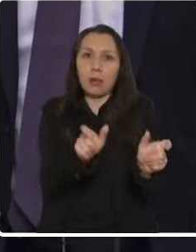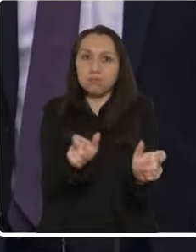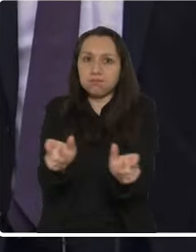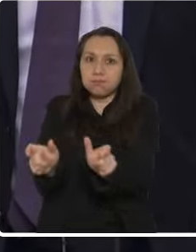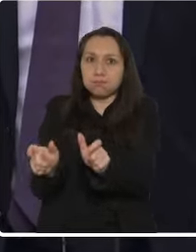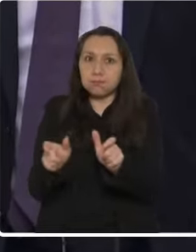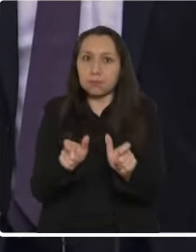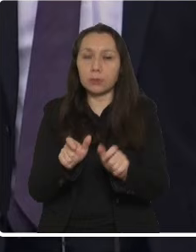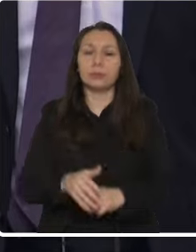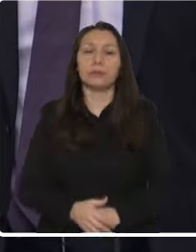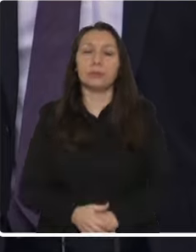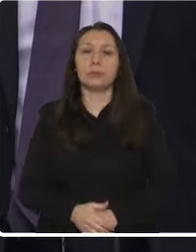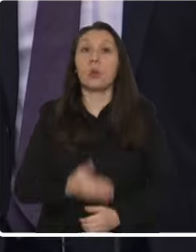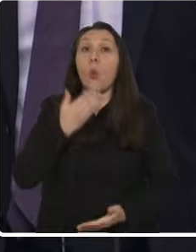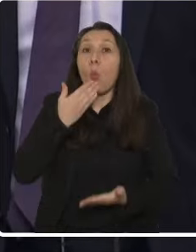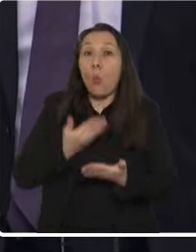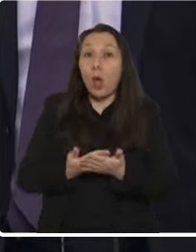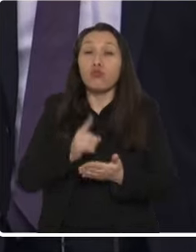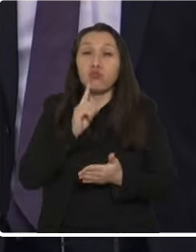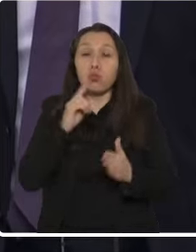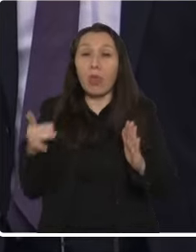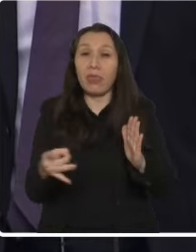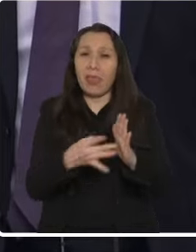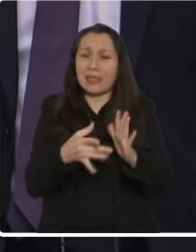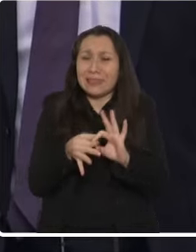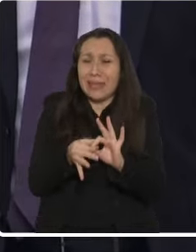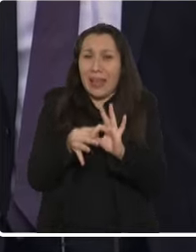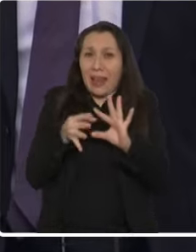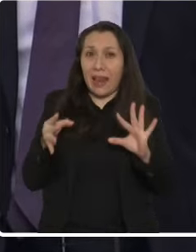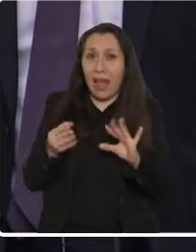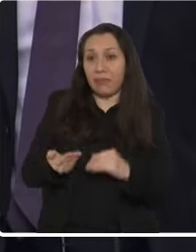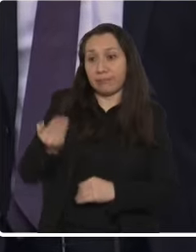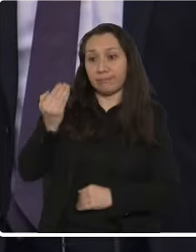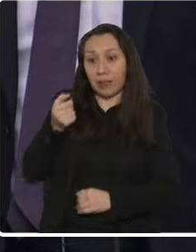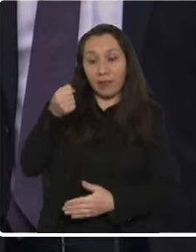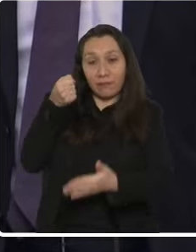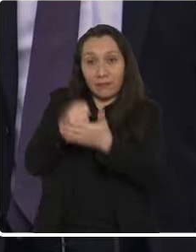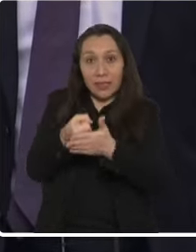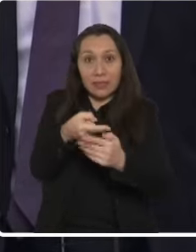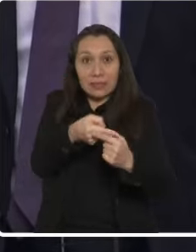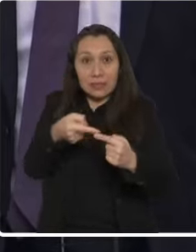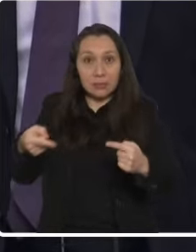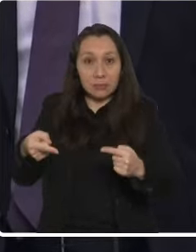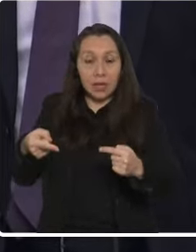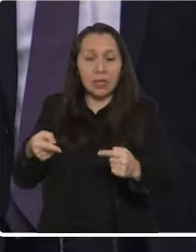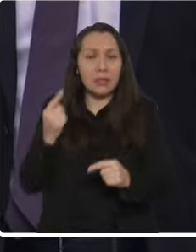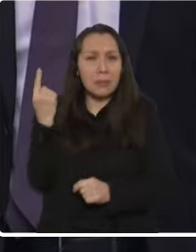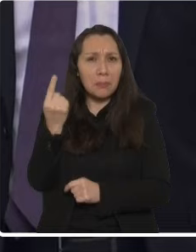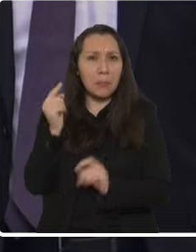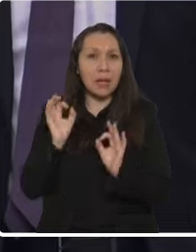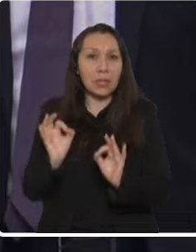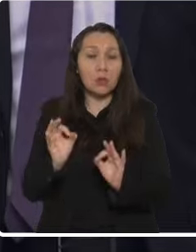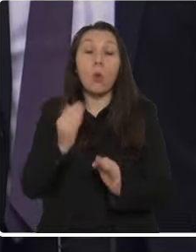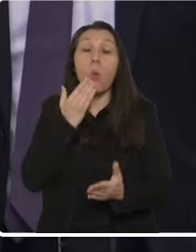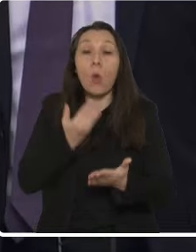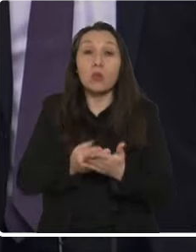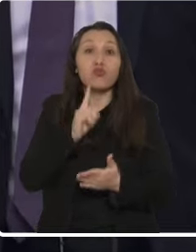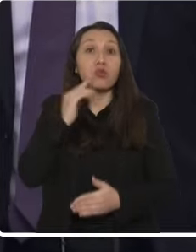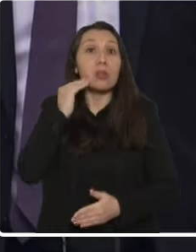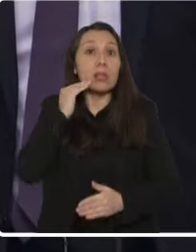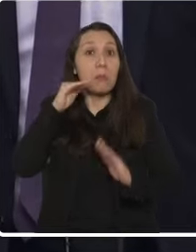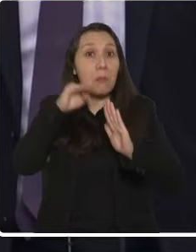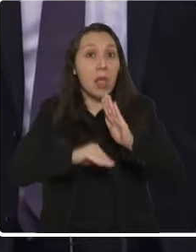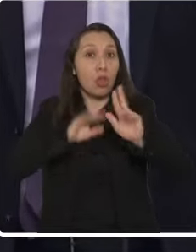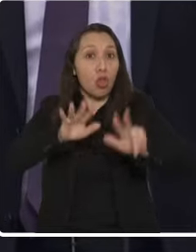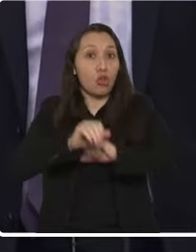seguridad. Cuando hay delitos de la gravedad que vivimos el fin de semana, particularmente cuando hay menores de edad que